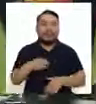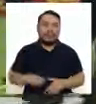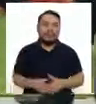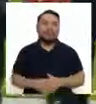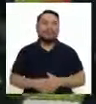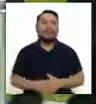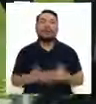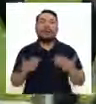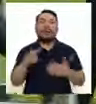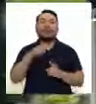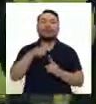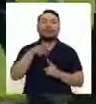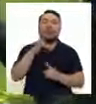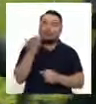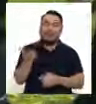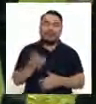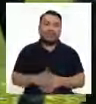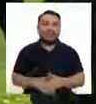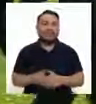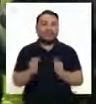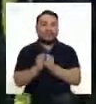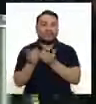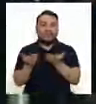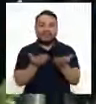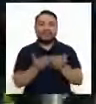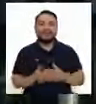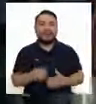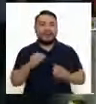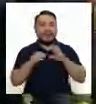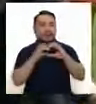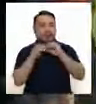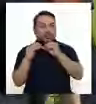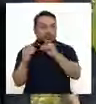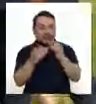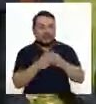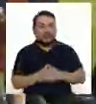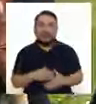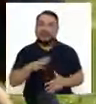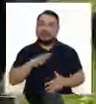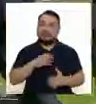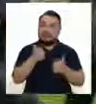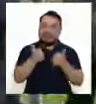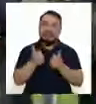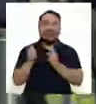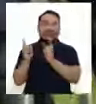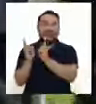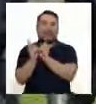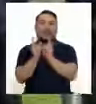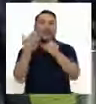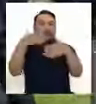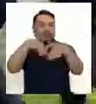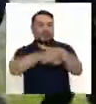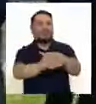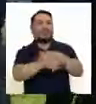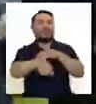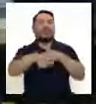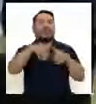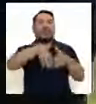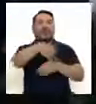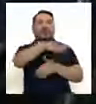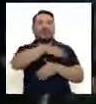Ministros, Gustavo Adriansen Olaya. Conversan amigablemente y en estos momentos ingresan a la sala